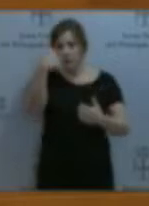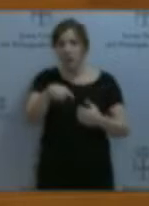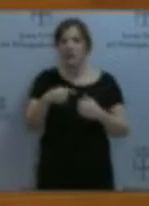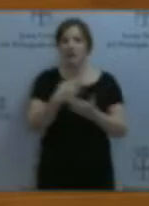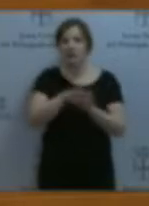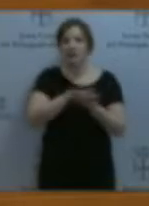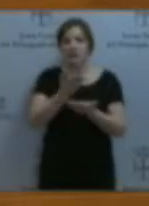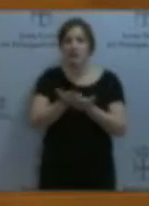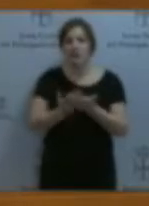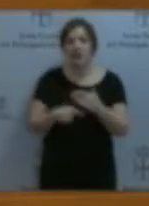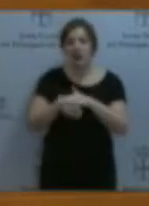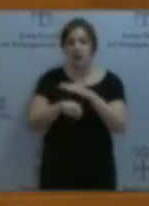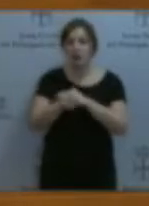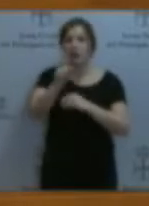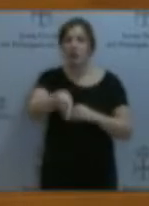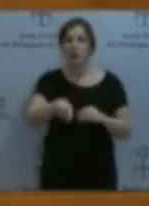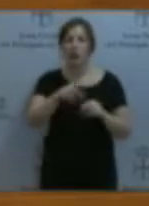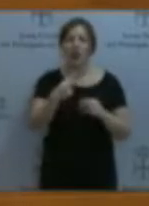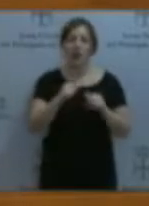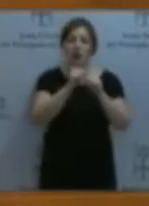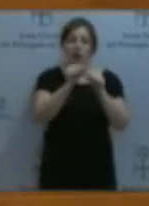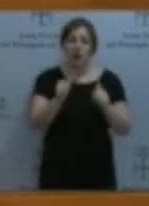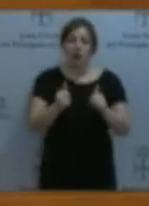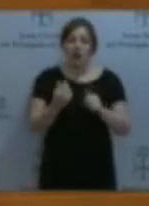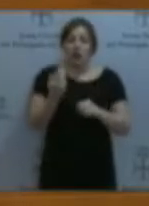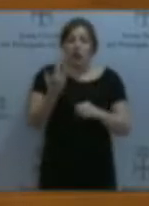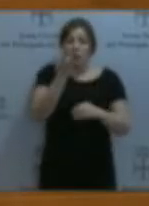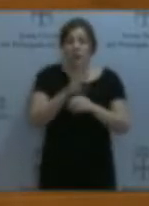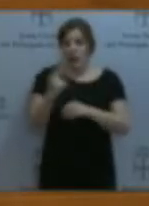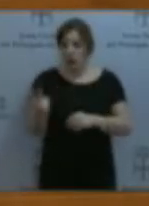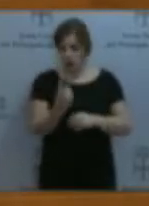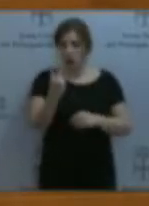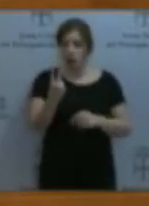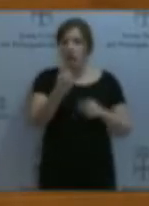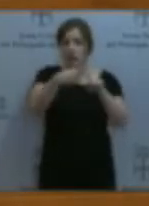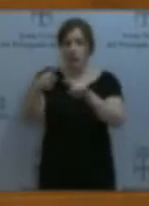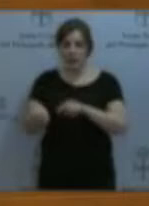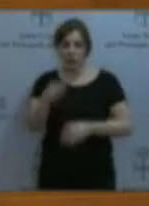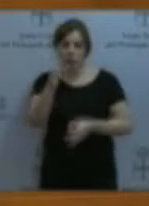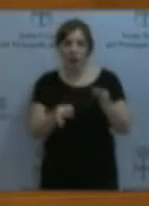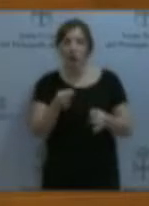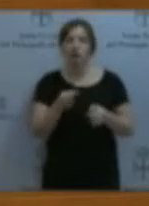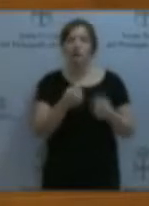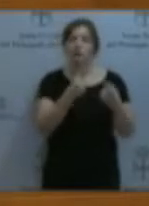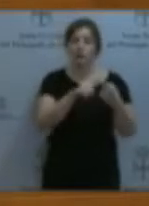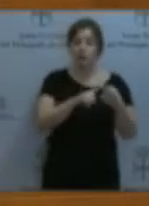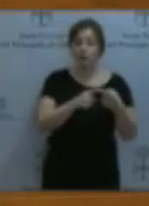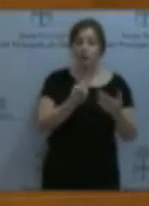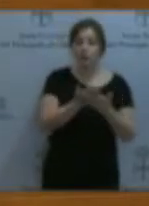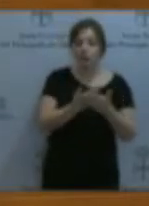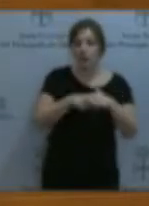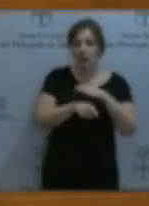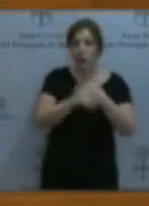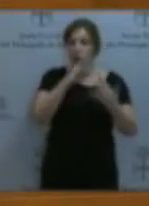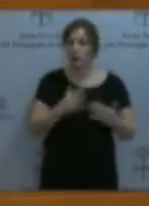se están englobando bajo este concepto dos figuras con perfiles jurídicos distintos. De un lado, las encomiendas de gestión que actualmente se regulan